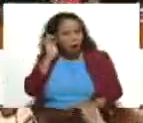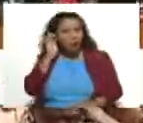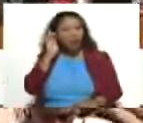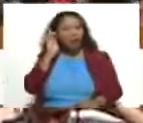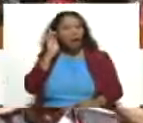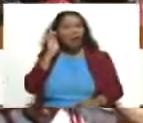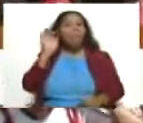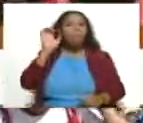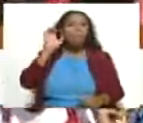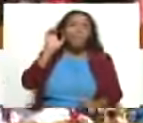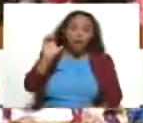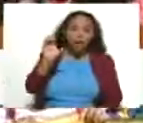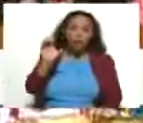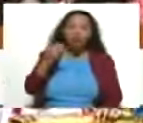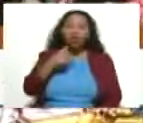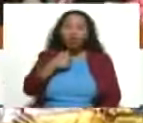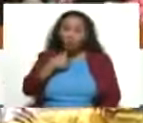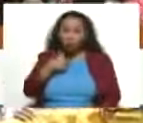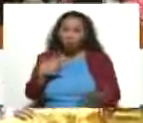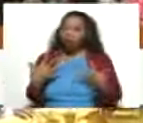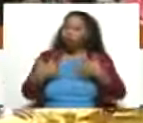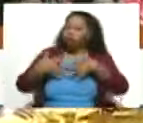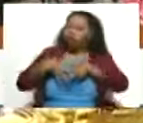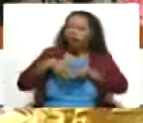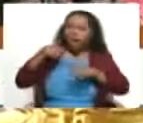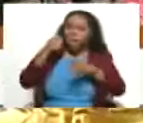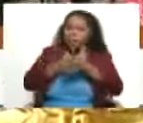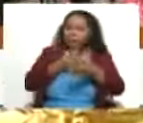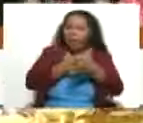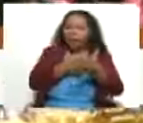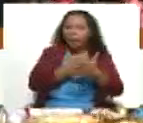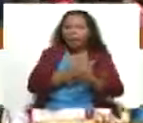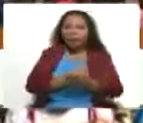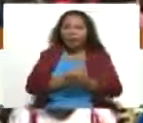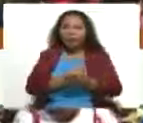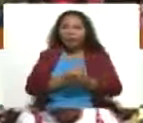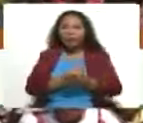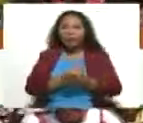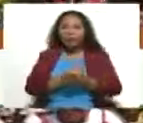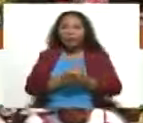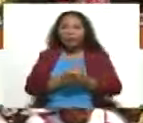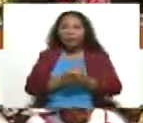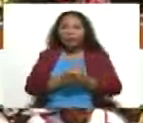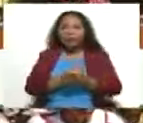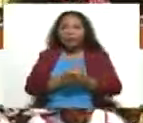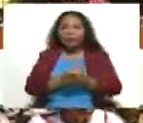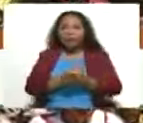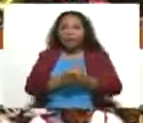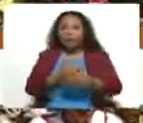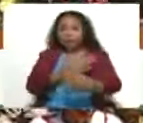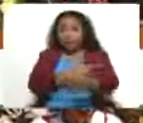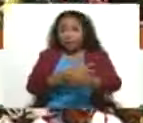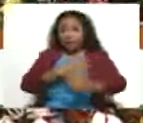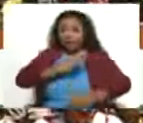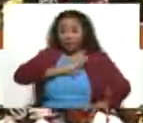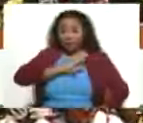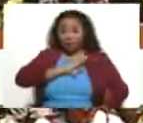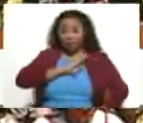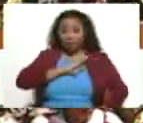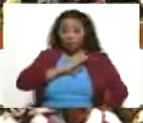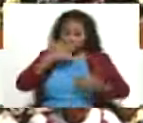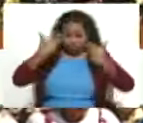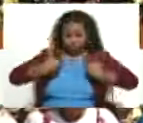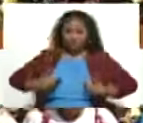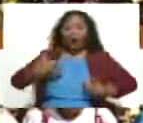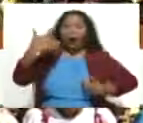mujer patriota, me uno a esta batalla. En nuestra sangre está la sangre de Bolívar, la sangre de esos indígenas, la